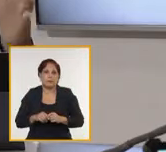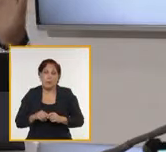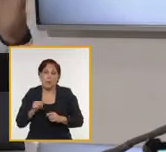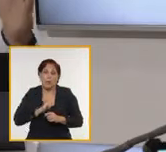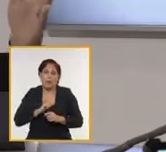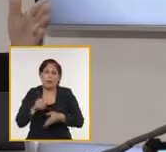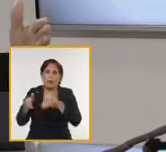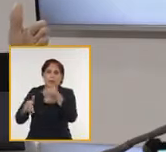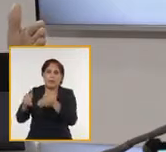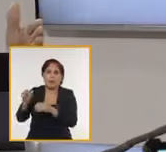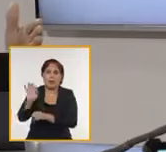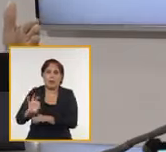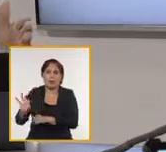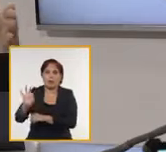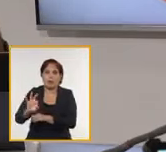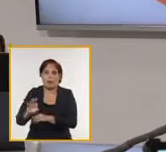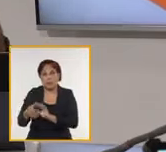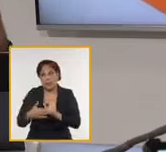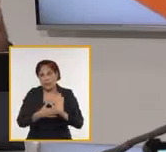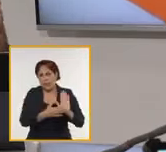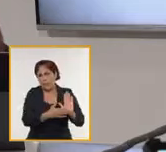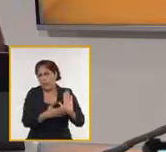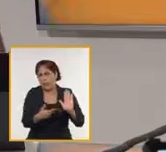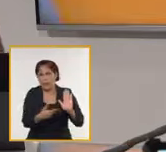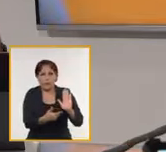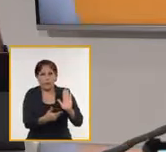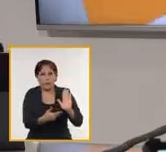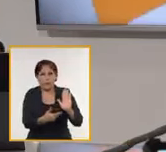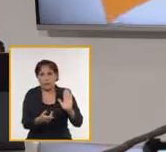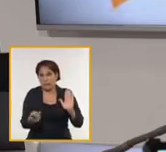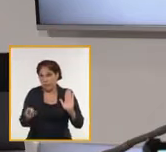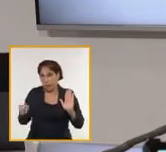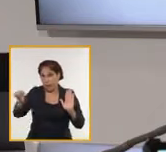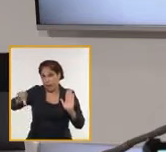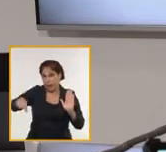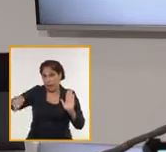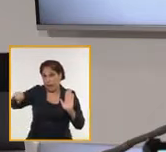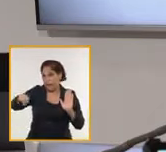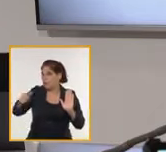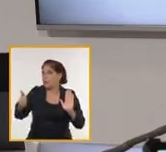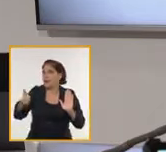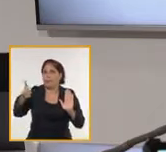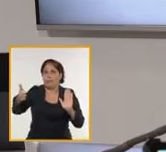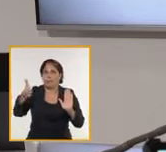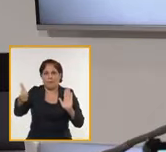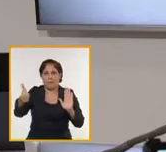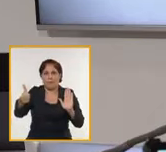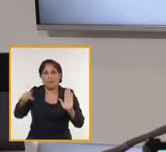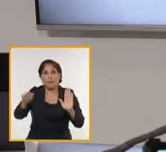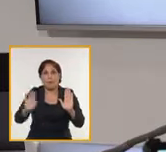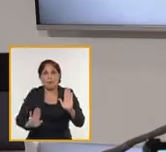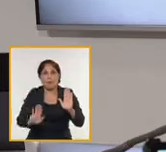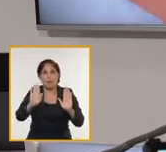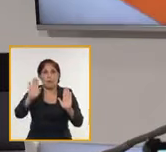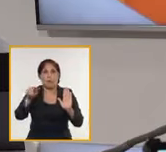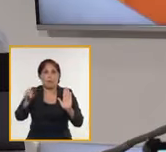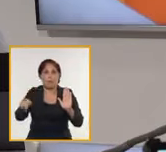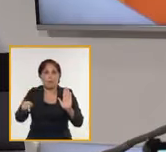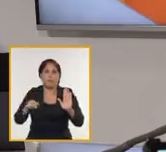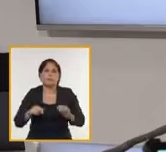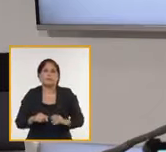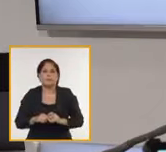organización. ¿Qué demuestra esto? Que la tendencia que se está abriendo paso es una